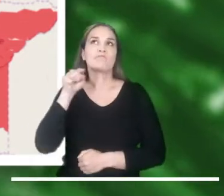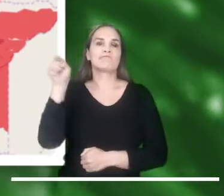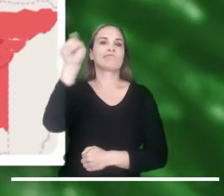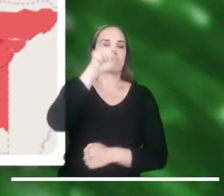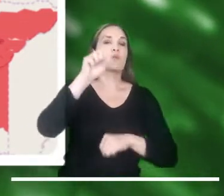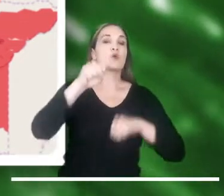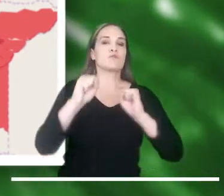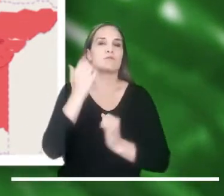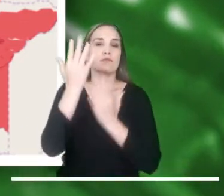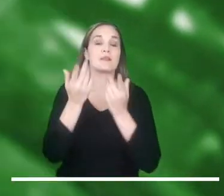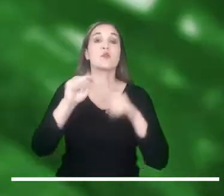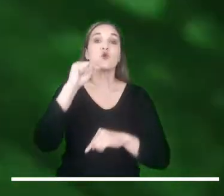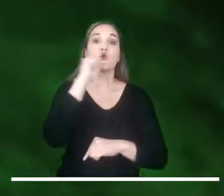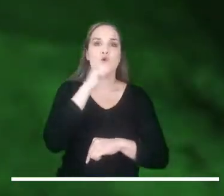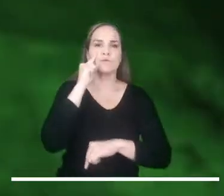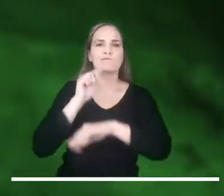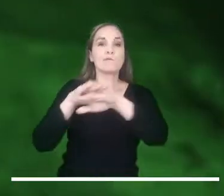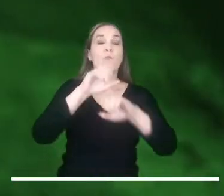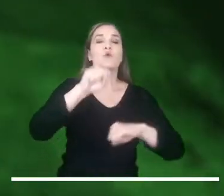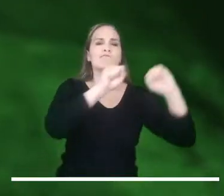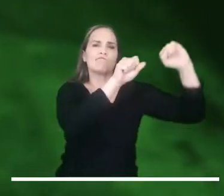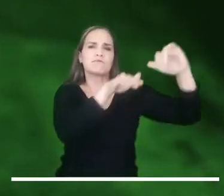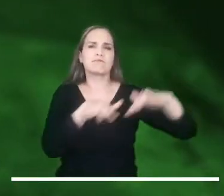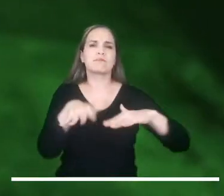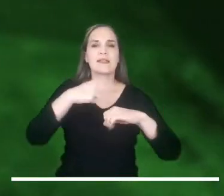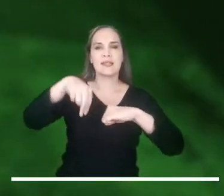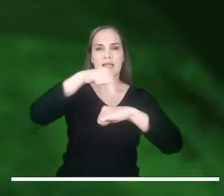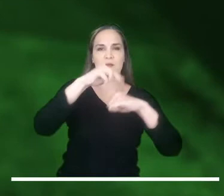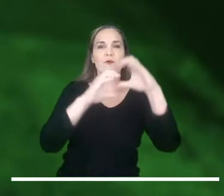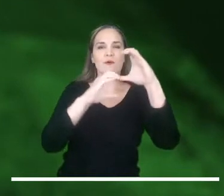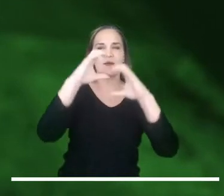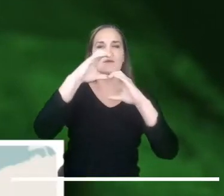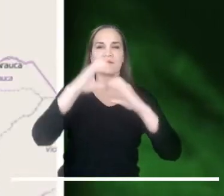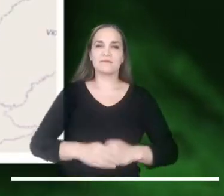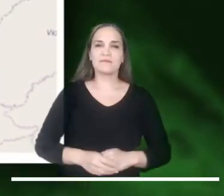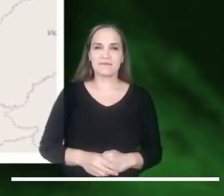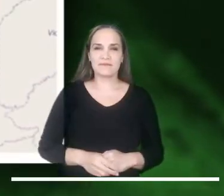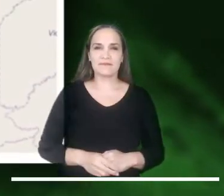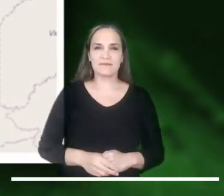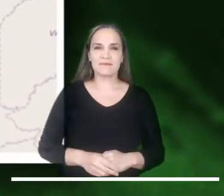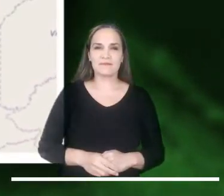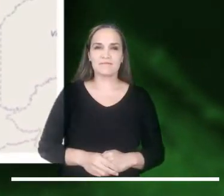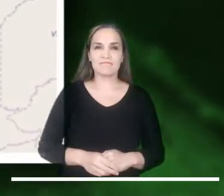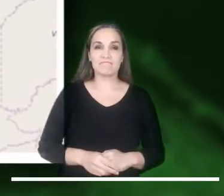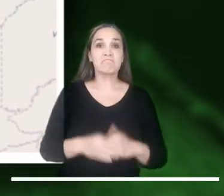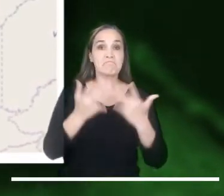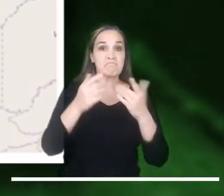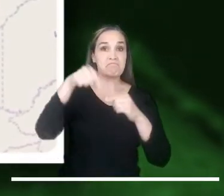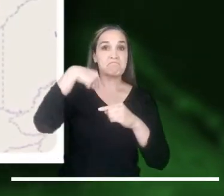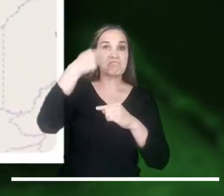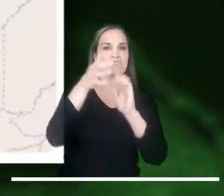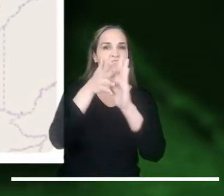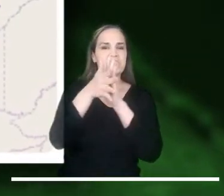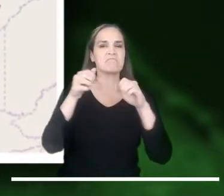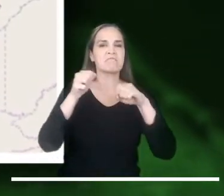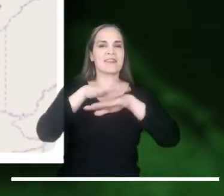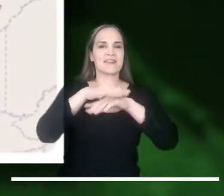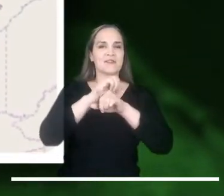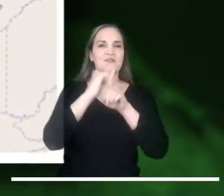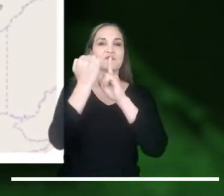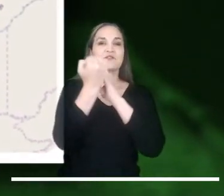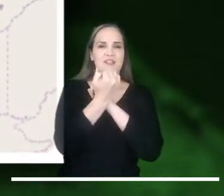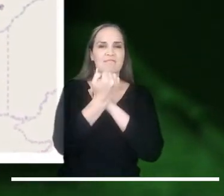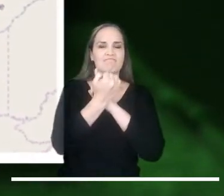Magdalena, Bichada y Los Santanderis. Alerta roja por probabilidad de deslizamientos de tierra en Nariño y